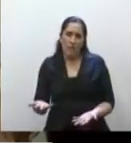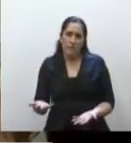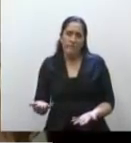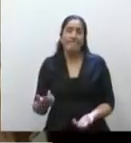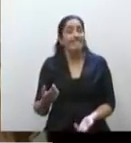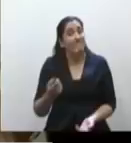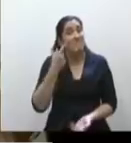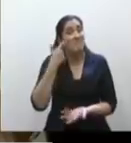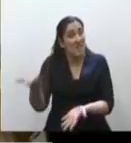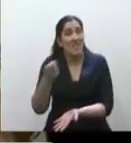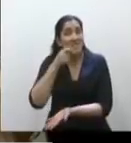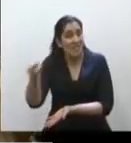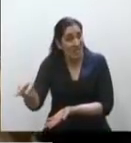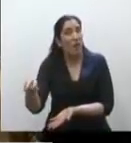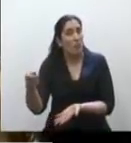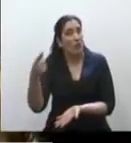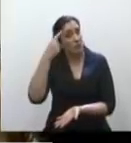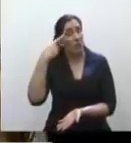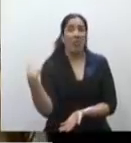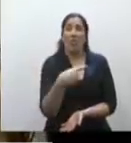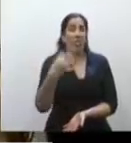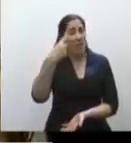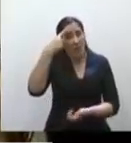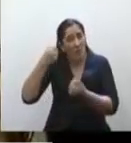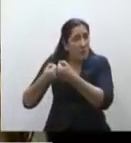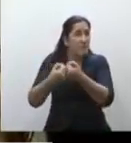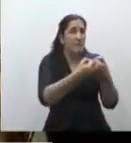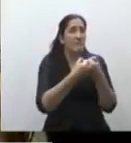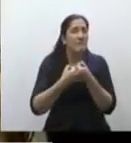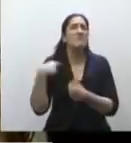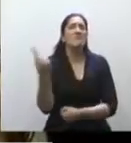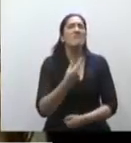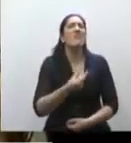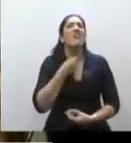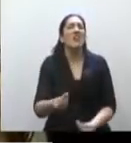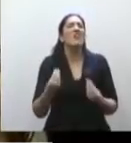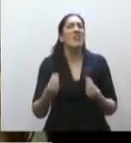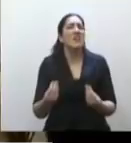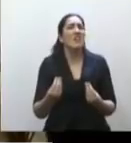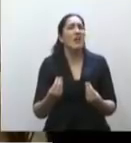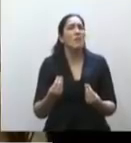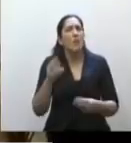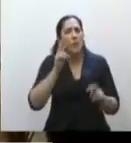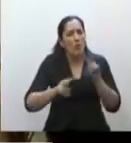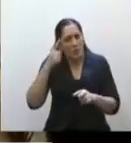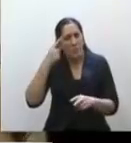ponernos de acuerdo en qué es lo que queremos en materia de